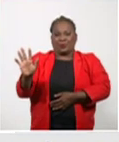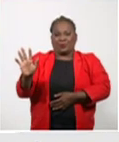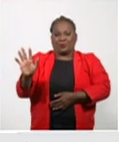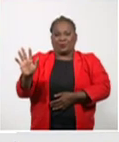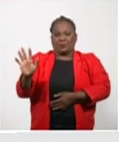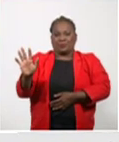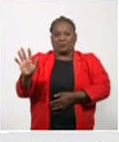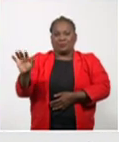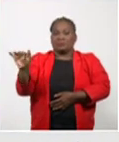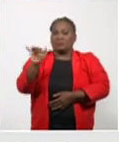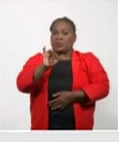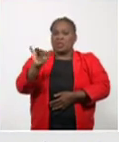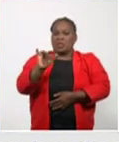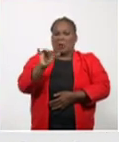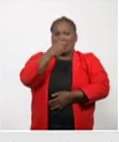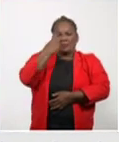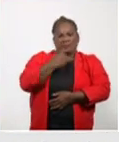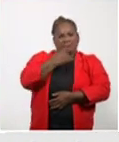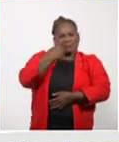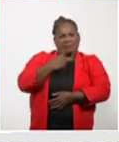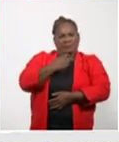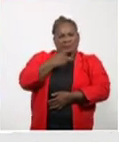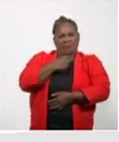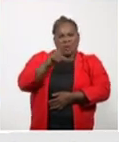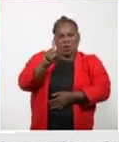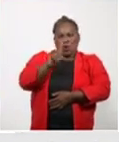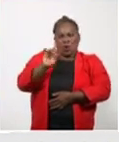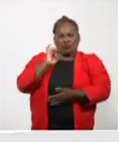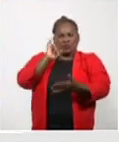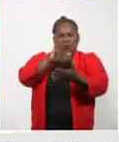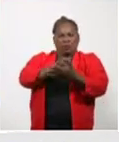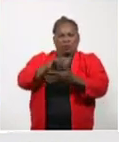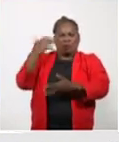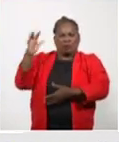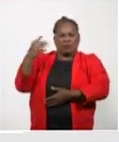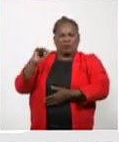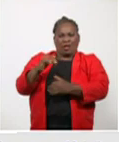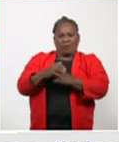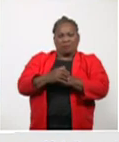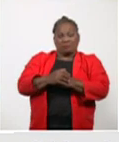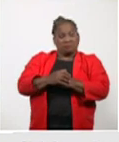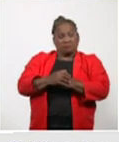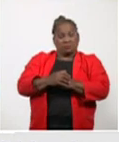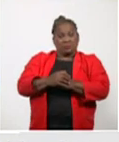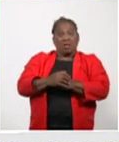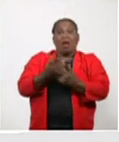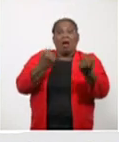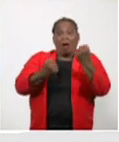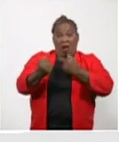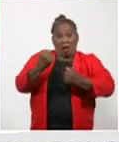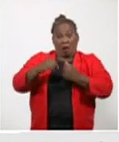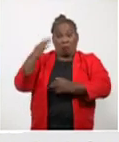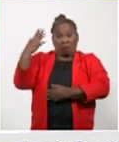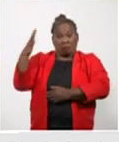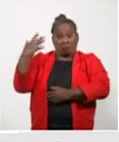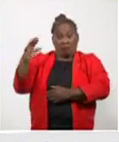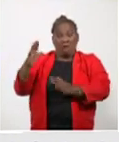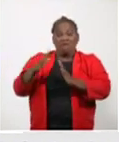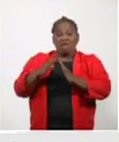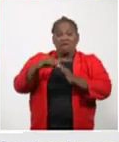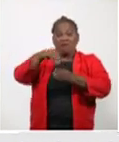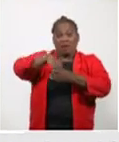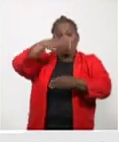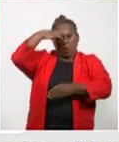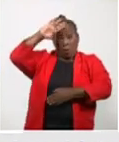También se preguntan, bueno, si son 11 importados, no es que hay extranjeros que viven en Cuba, que trabajan en Cuba, residen